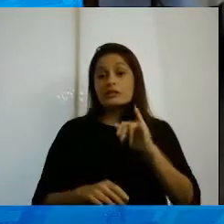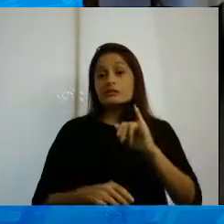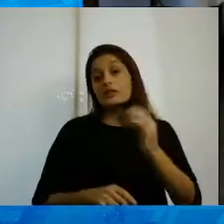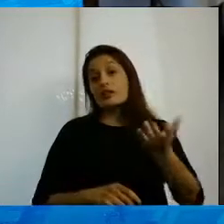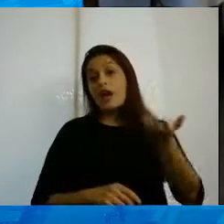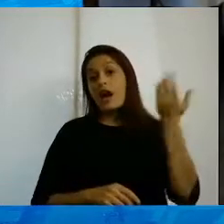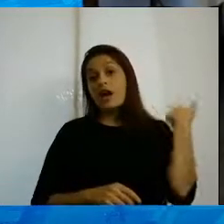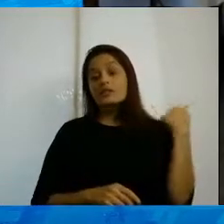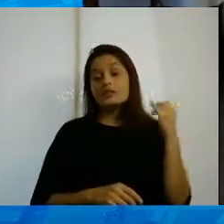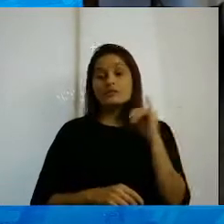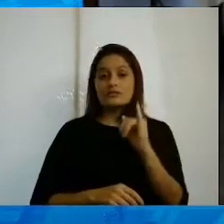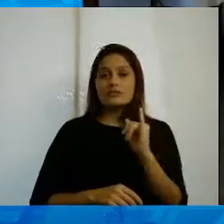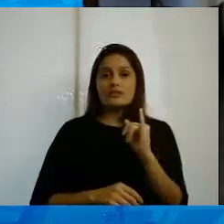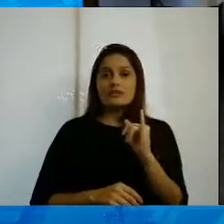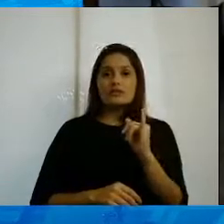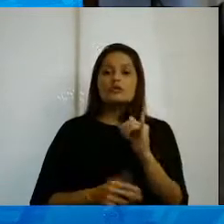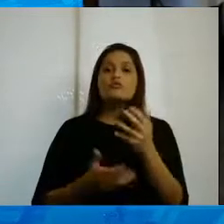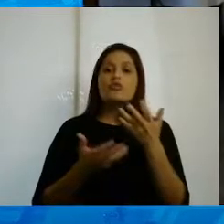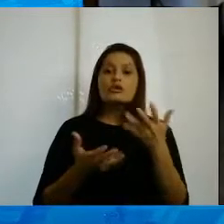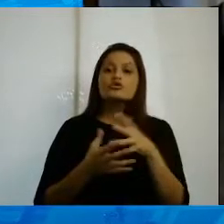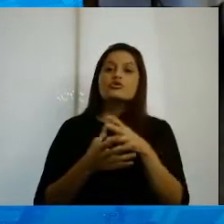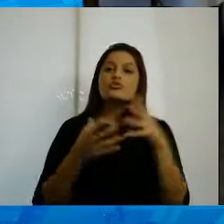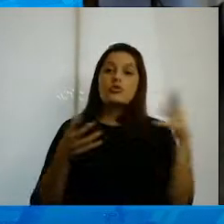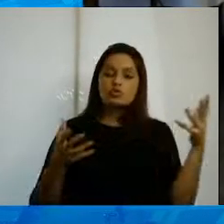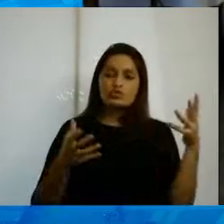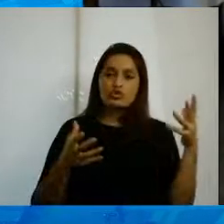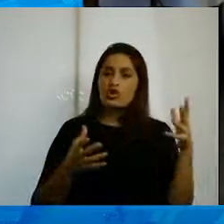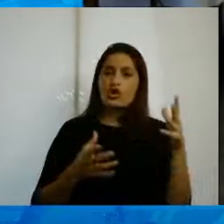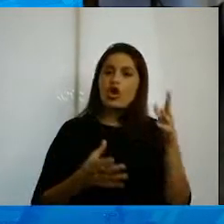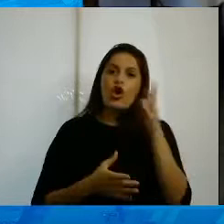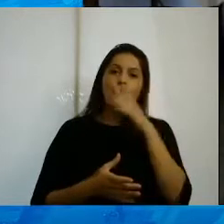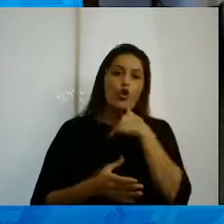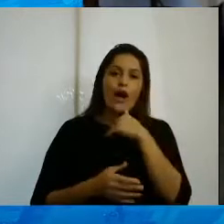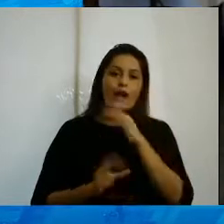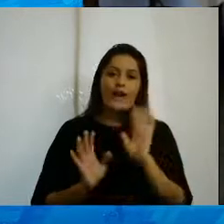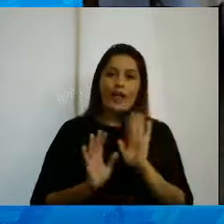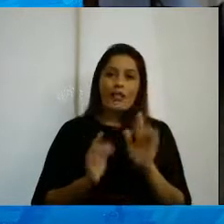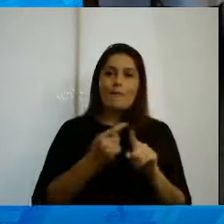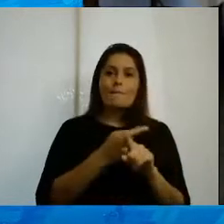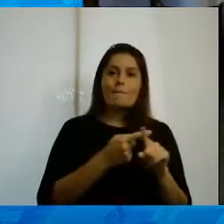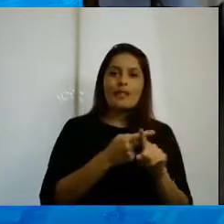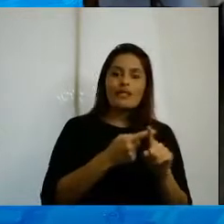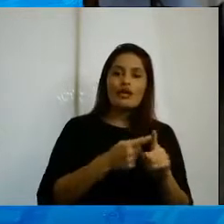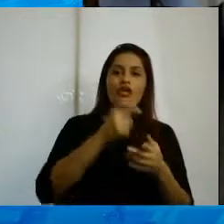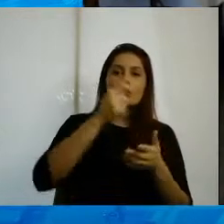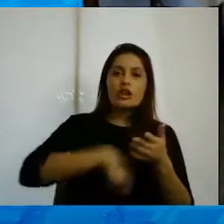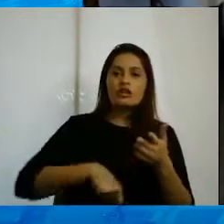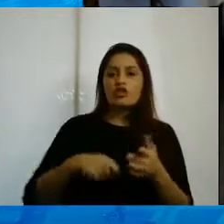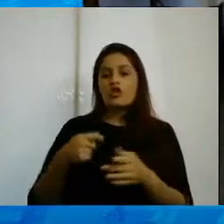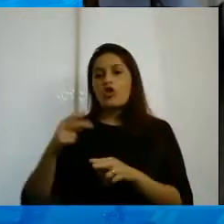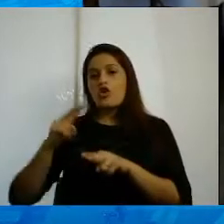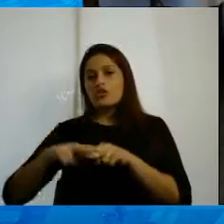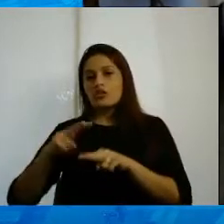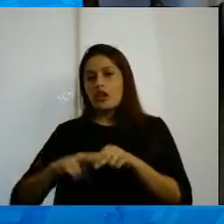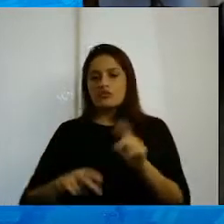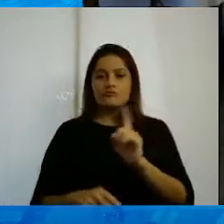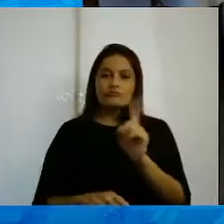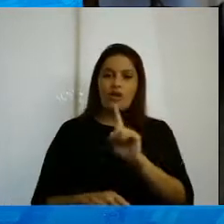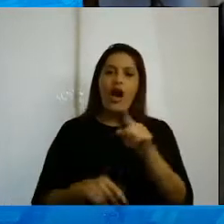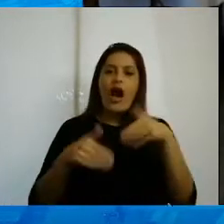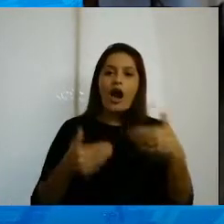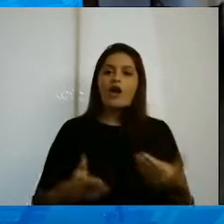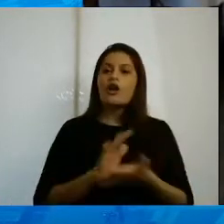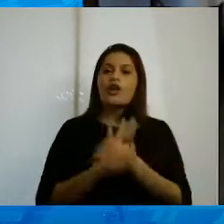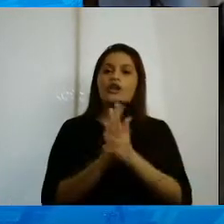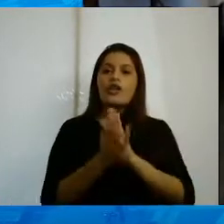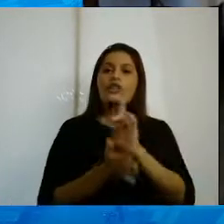anterior. Por tanto, muchos de esos casos, ya no, de hecho, no queda ni una media contrata con un honorario. Todos tienen su honorario completo, que es